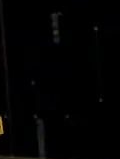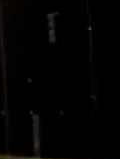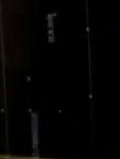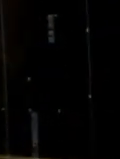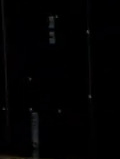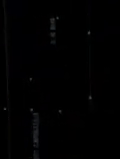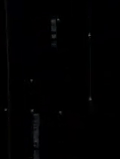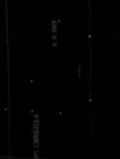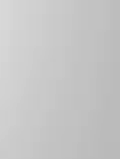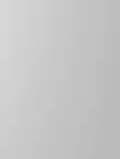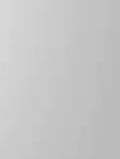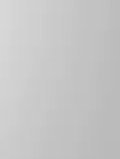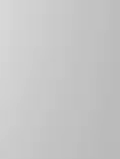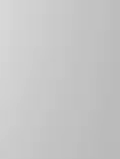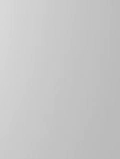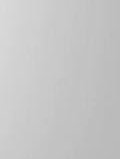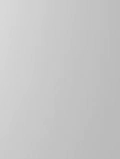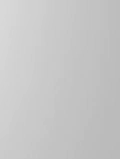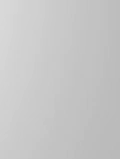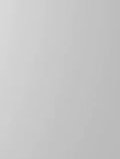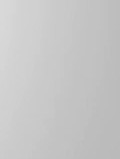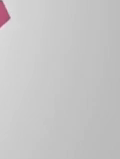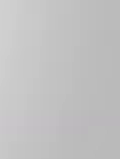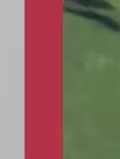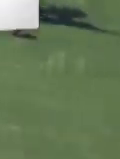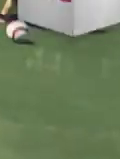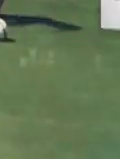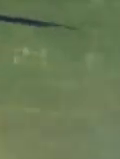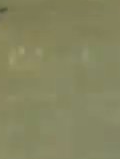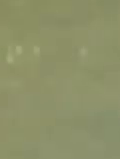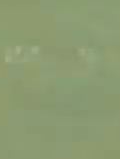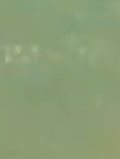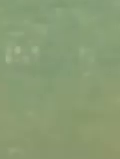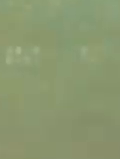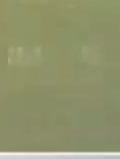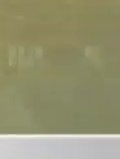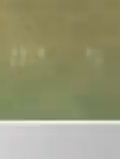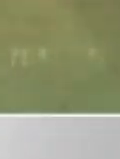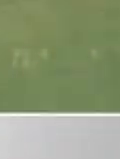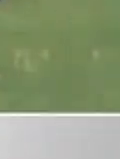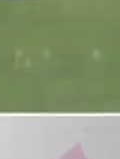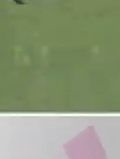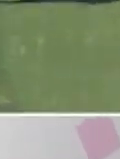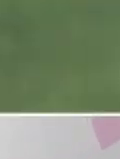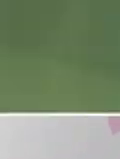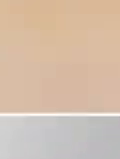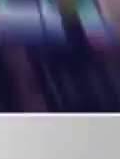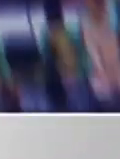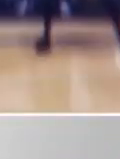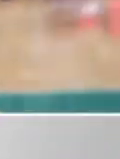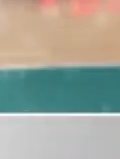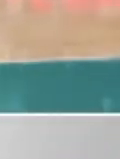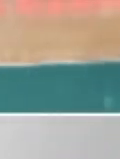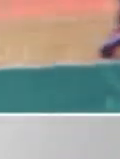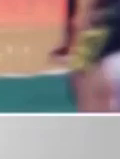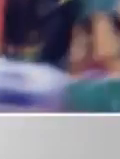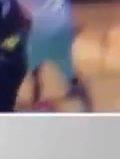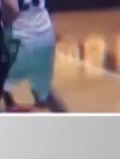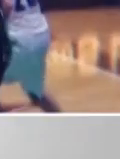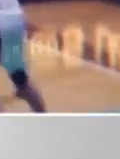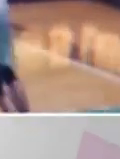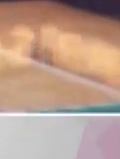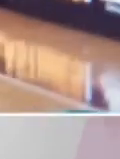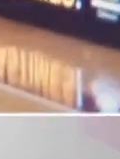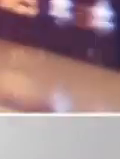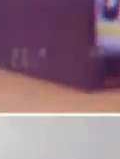Información, análisis y debate del acontecer deportivo